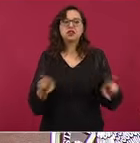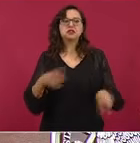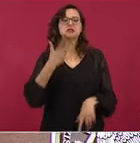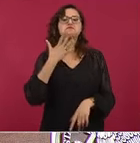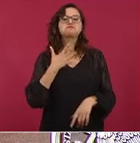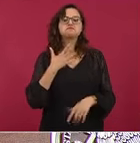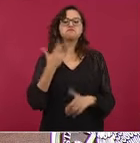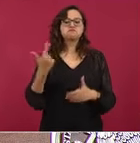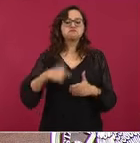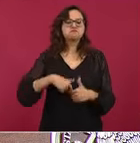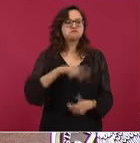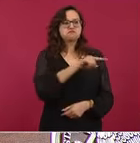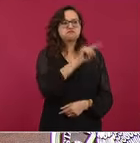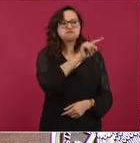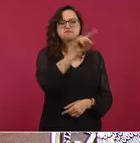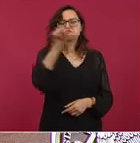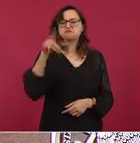sí se podría